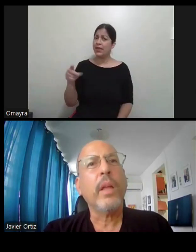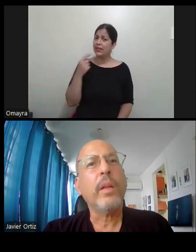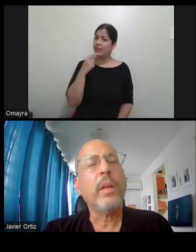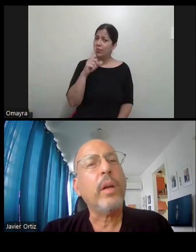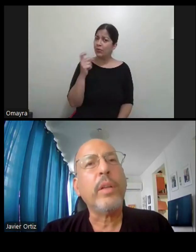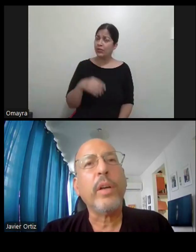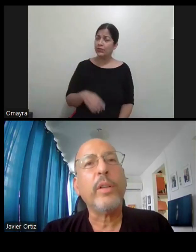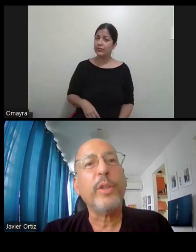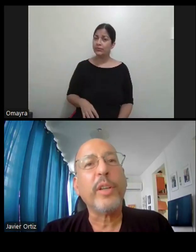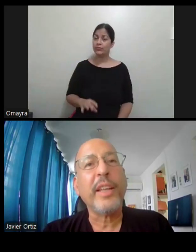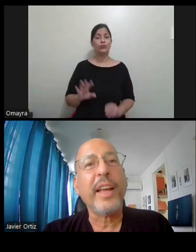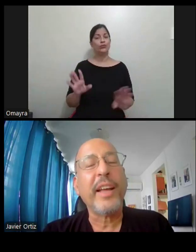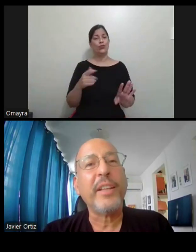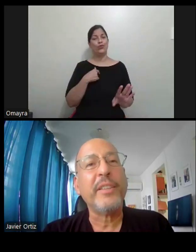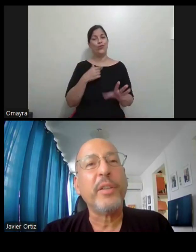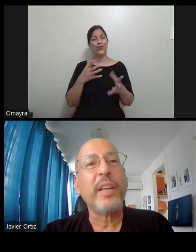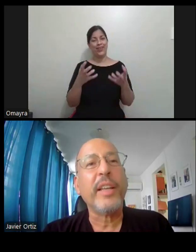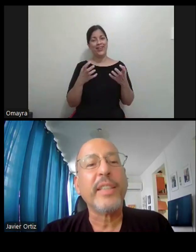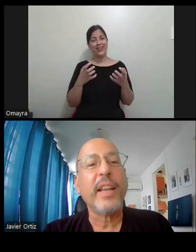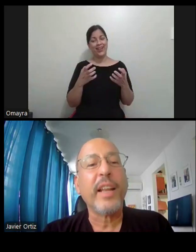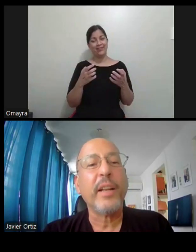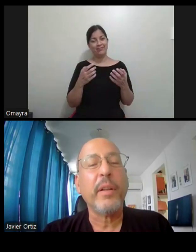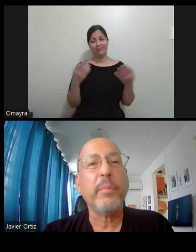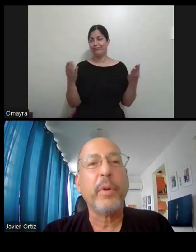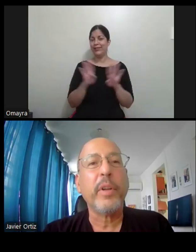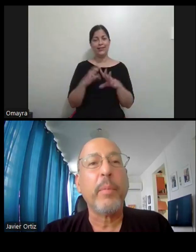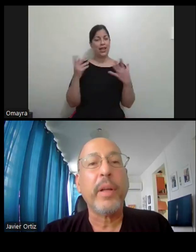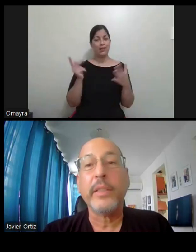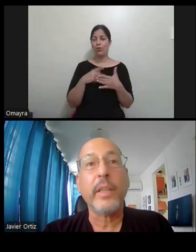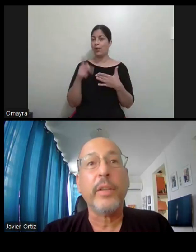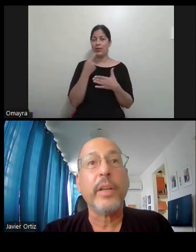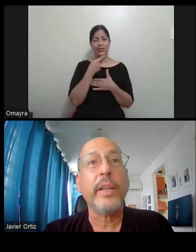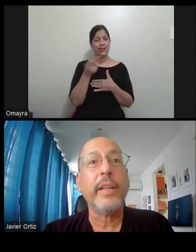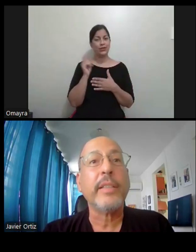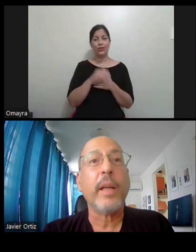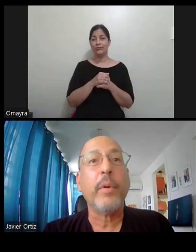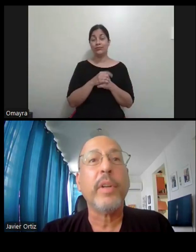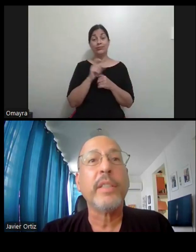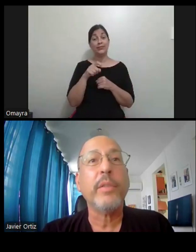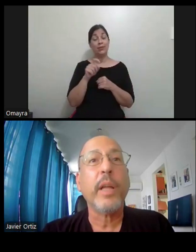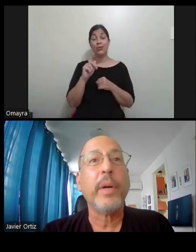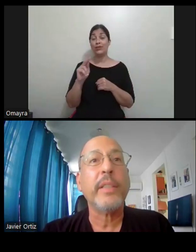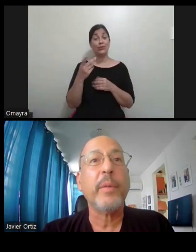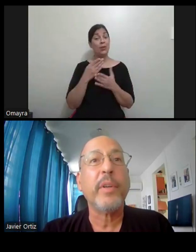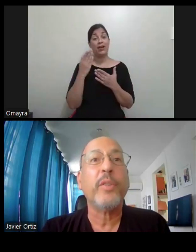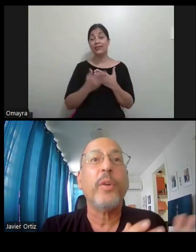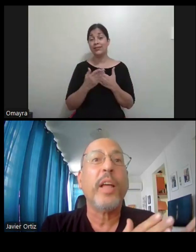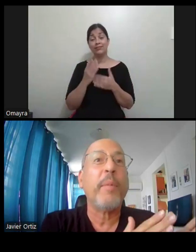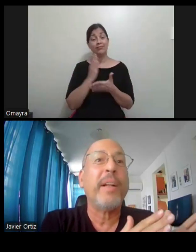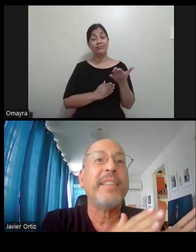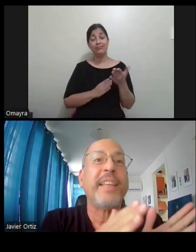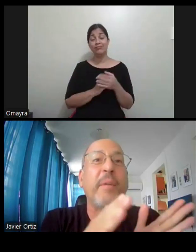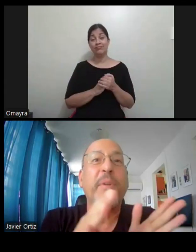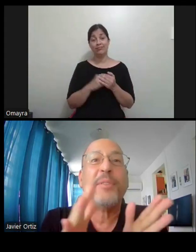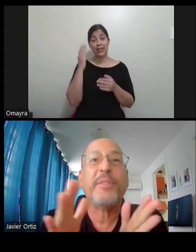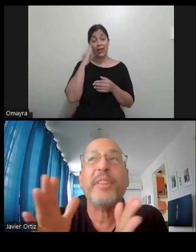ahí. Yo quería cerrar el programa diciendo que necesitamos una segunda parte, porque toda la parte esa